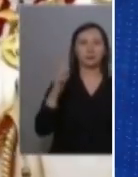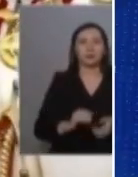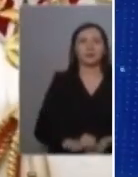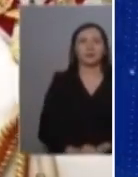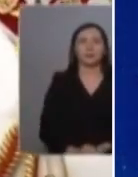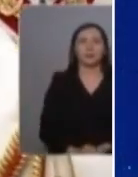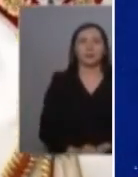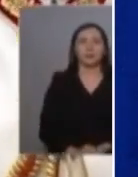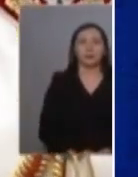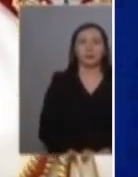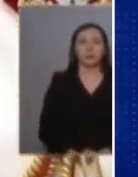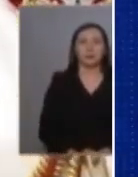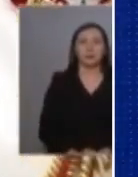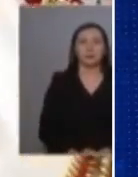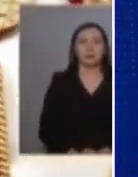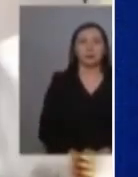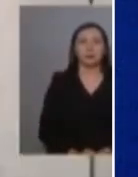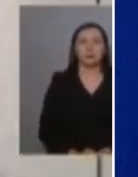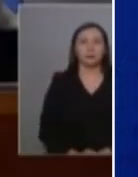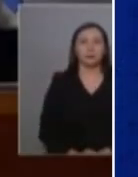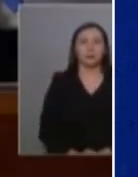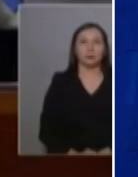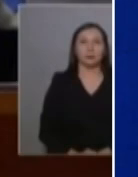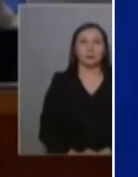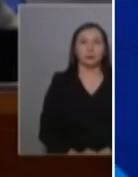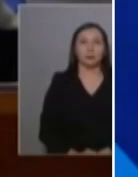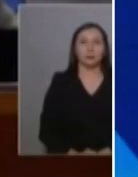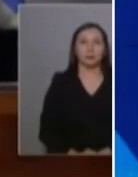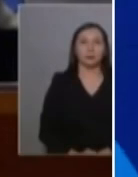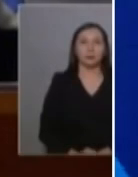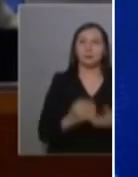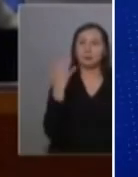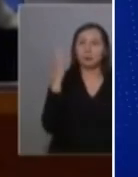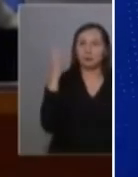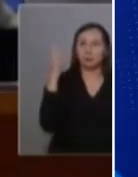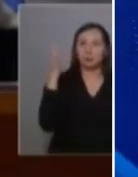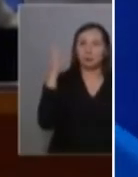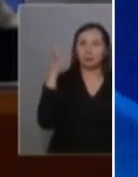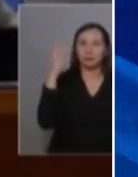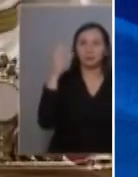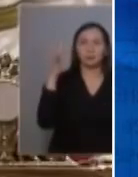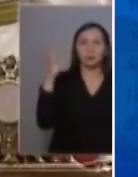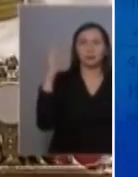redacción de la nueva constitución y no dialogaron con la oposición de centro-derecha y de